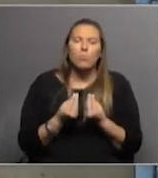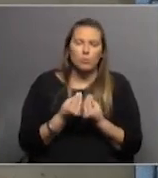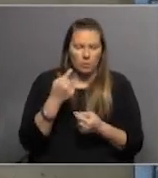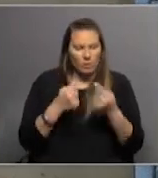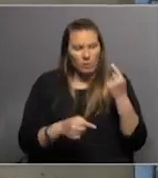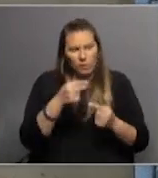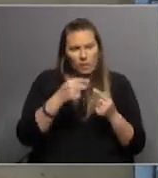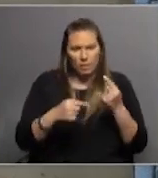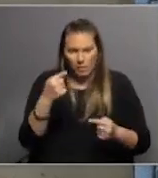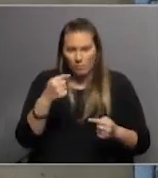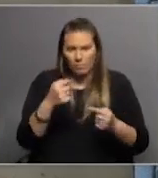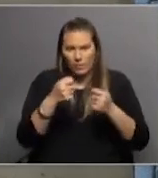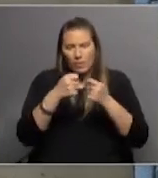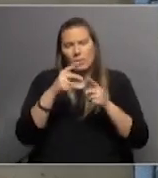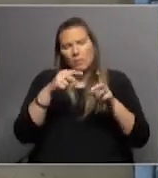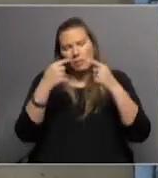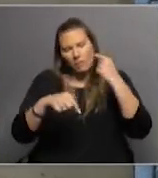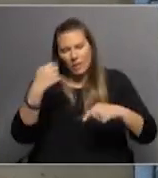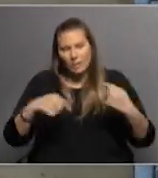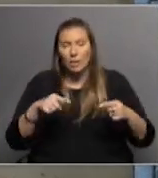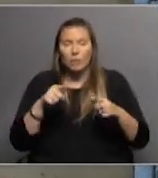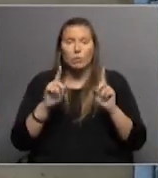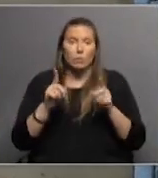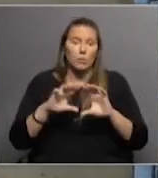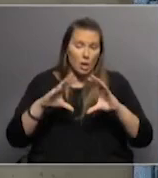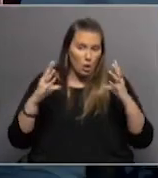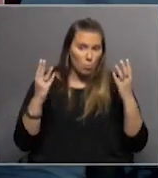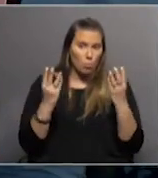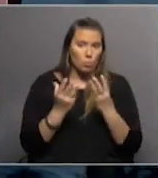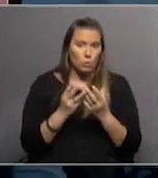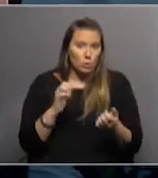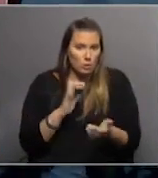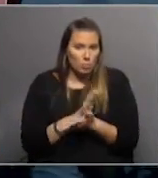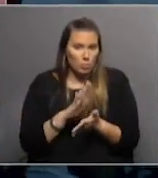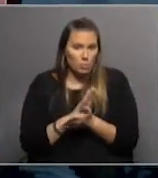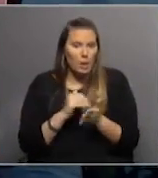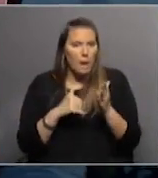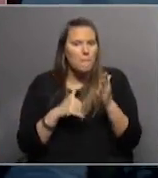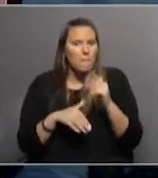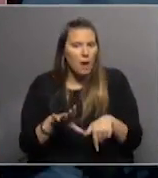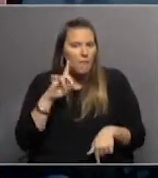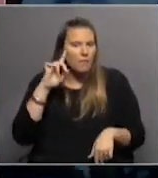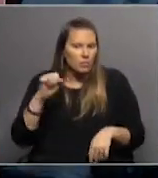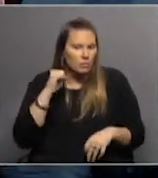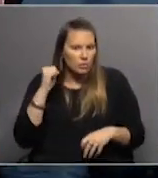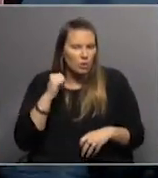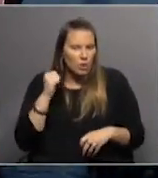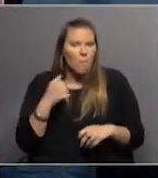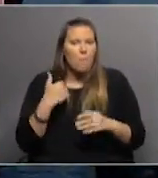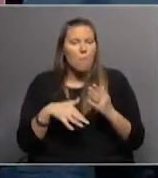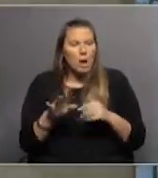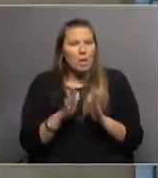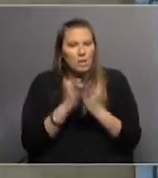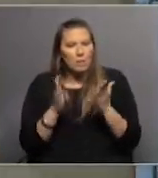grande también de títulos, ¿no? Ese es otro fenómeno en el mundo entero. Se publica cada vez más, ¿es así? ¿Cada vez más